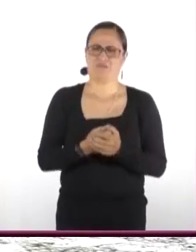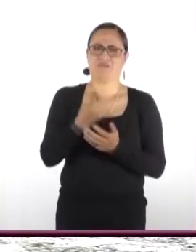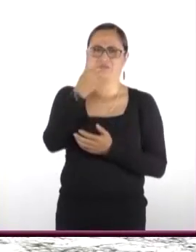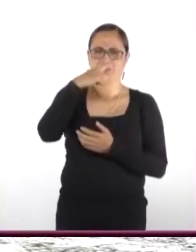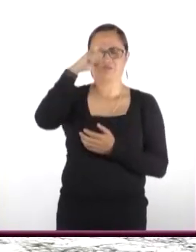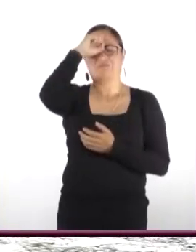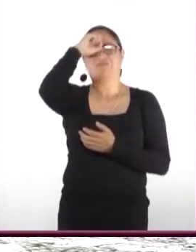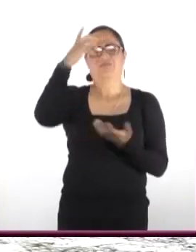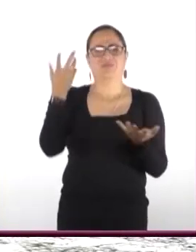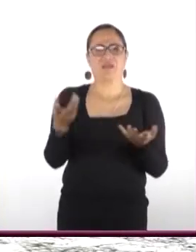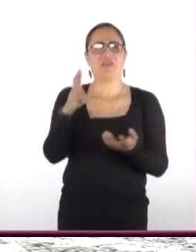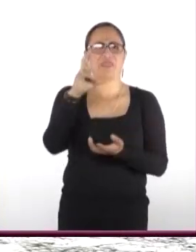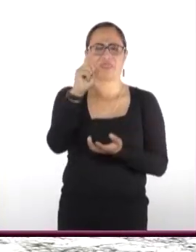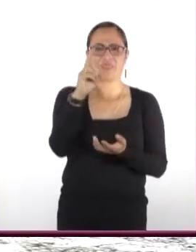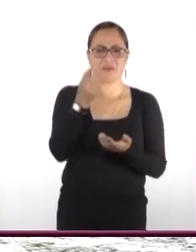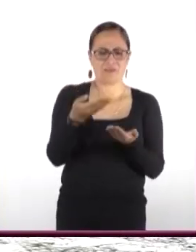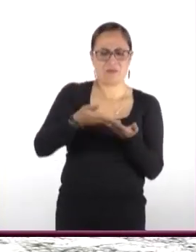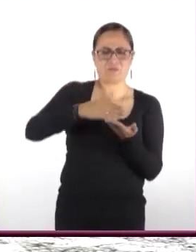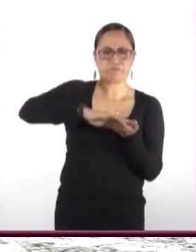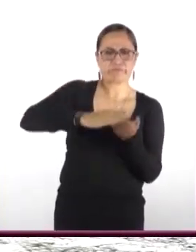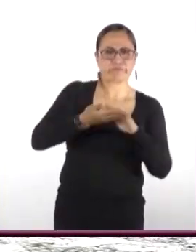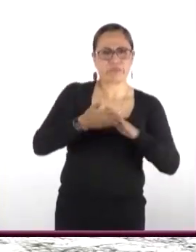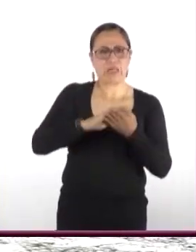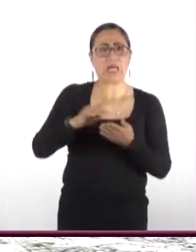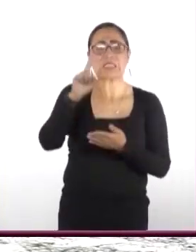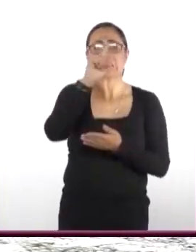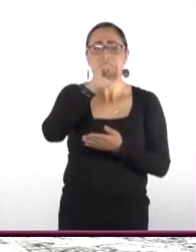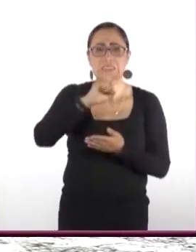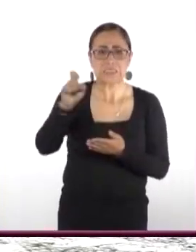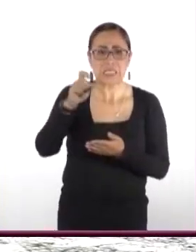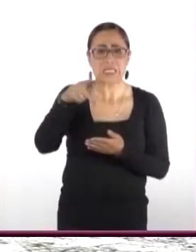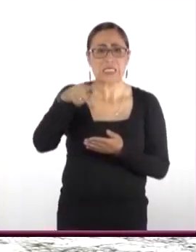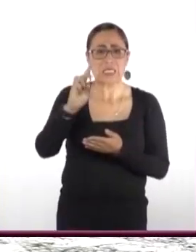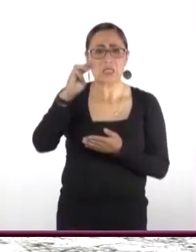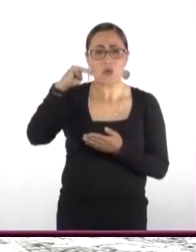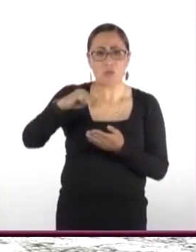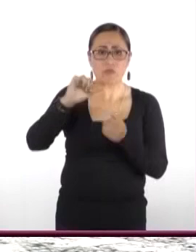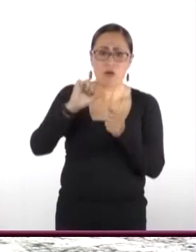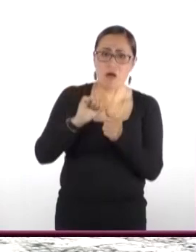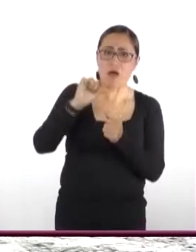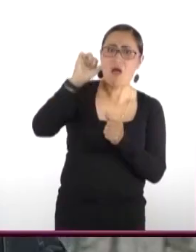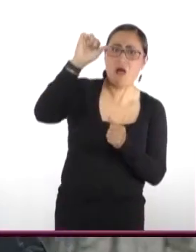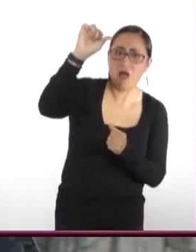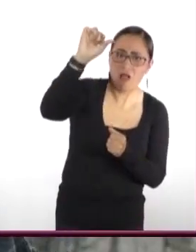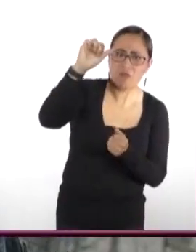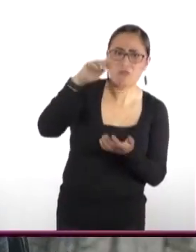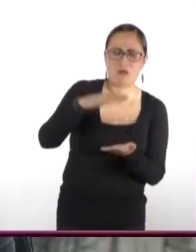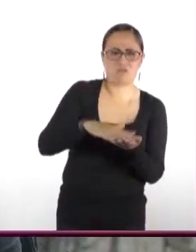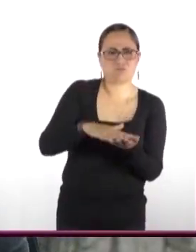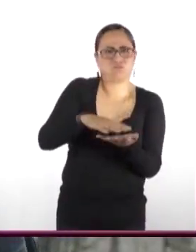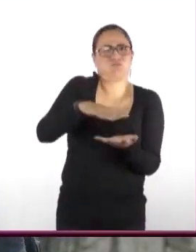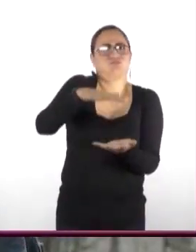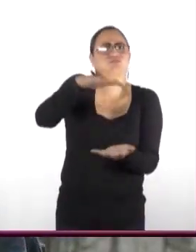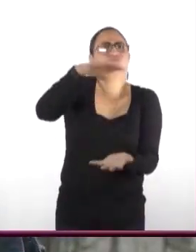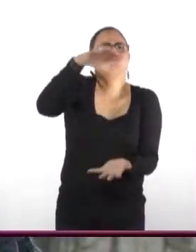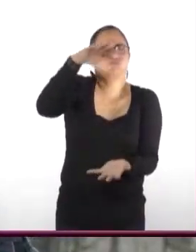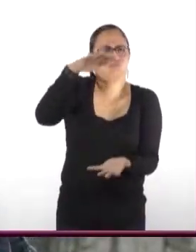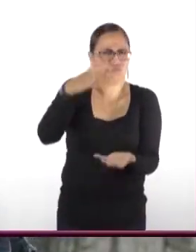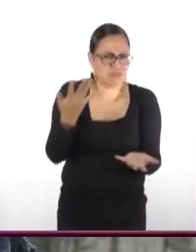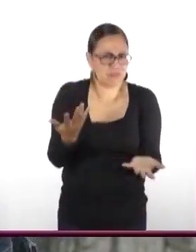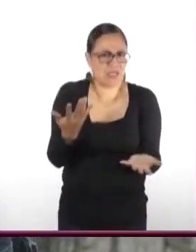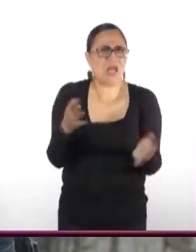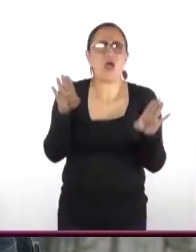¿What? Para 30 pliegues el espesor sería de 100 kilómetros de altura. Es enorme. Un montón. Además, no solo eso,